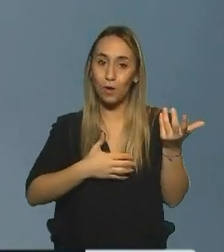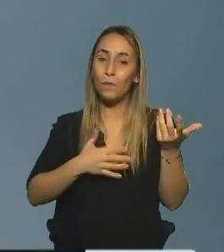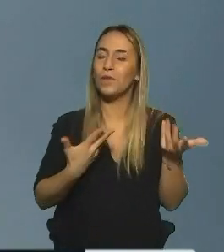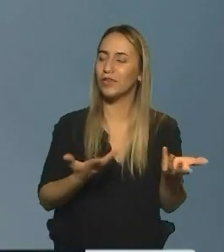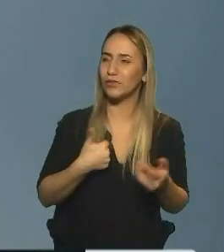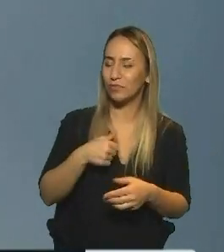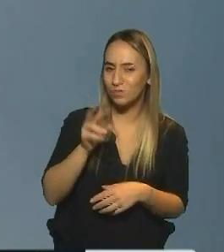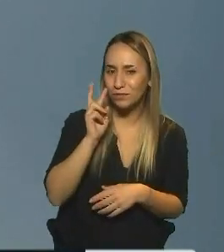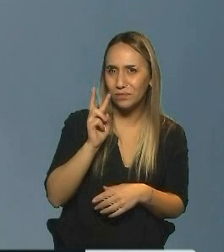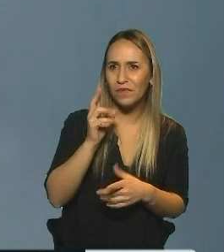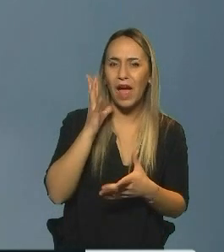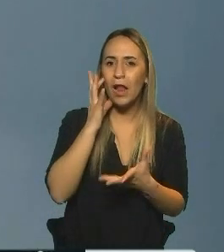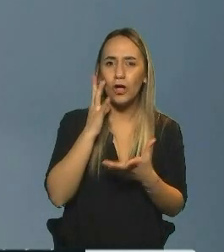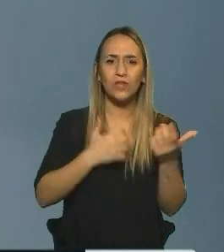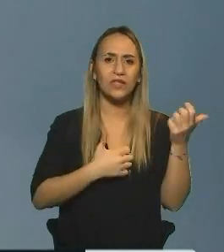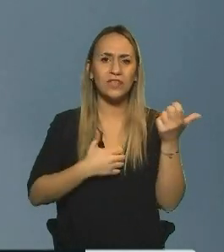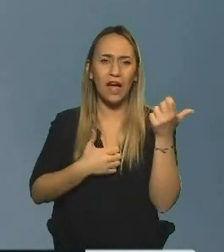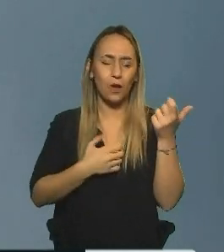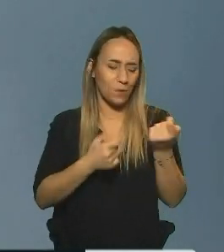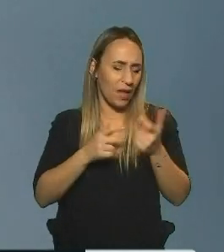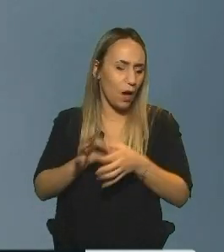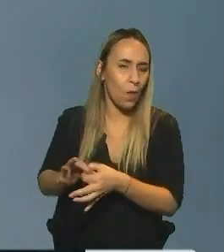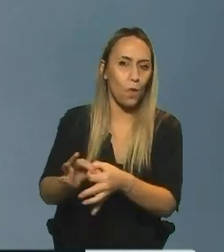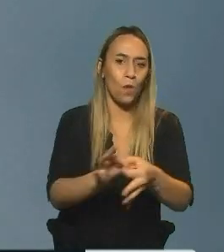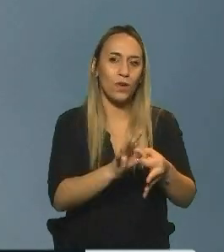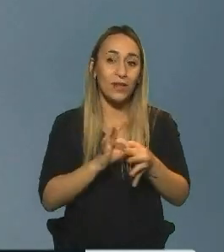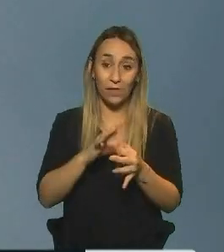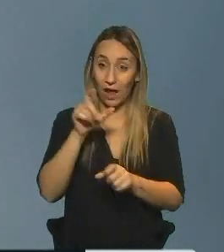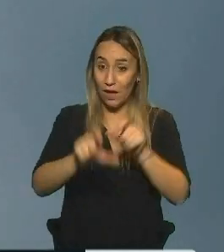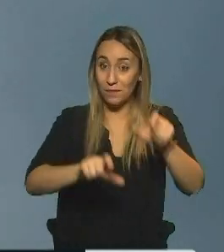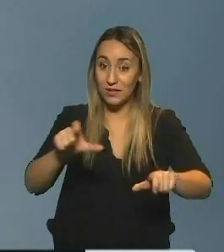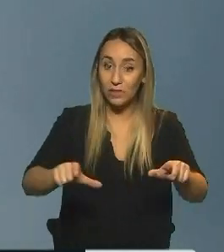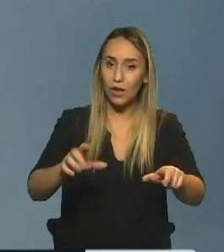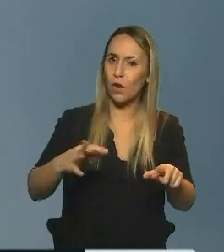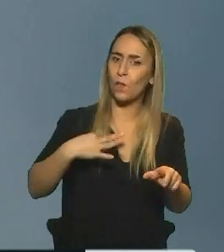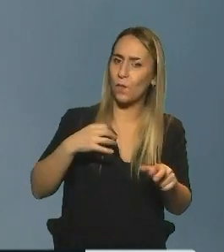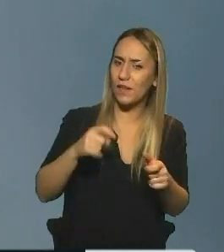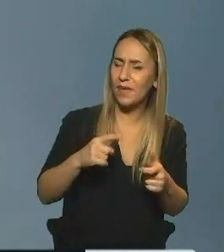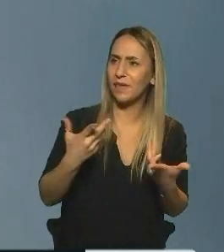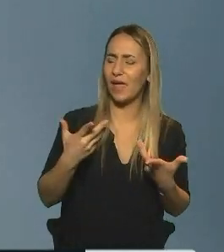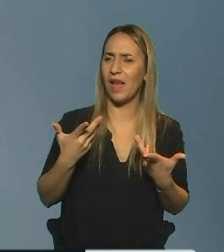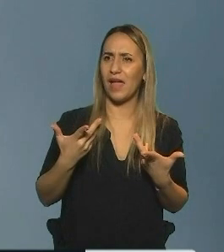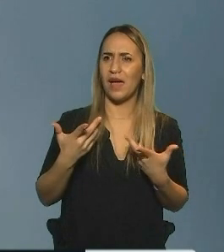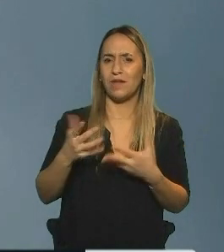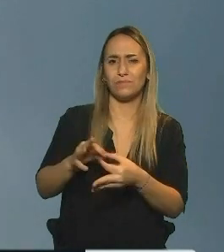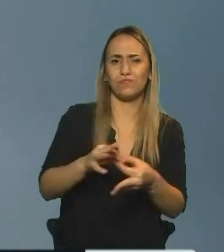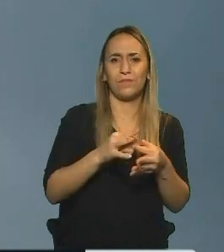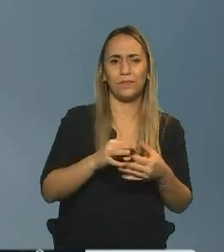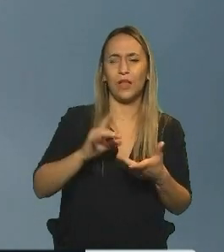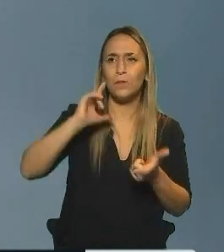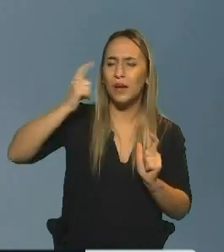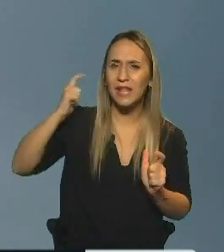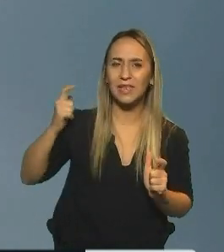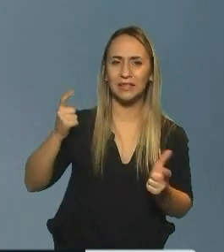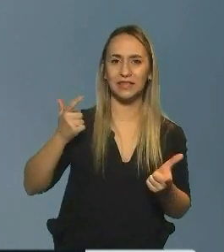el tango. Hay algo que une a las personas con sus vidas, con sus vivencias,